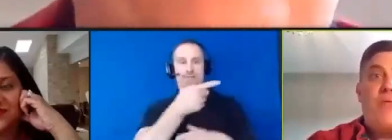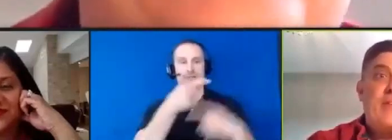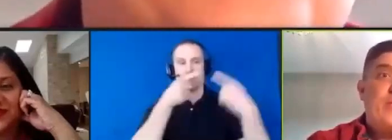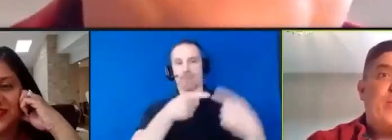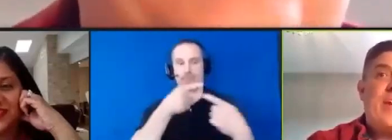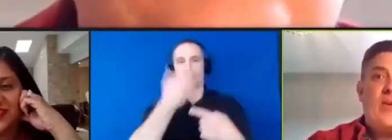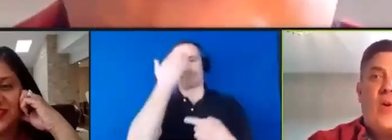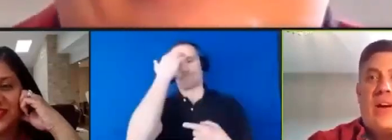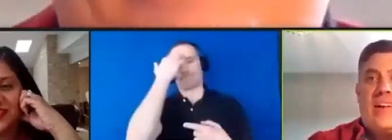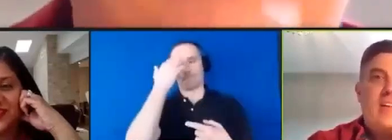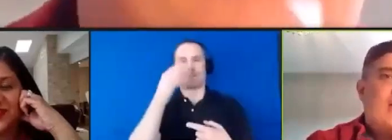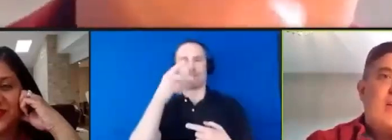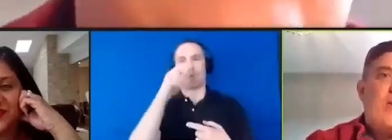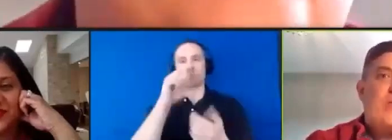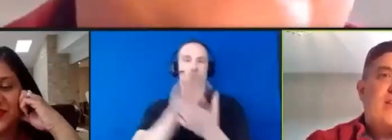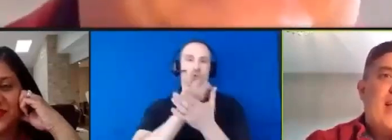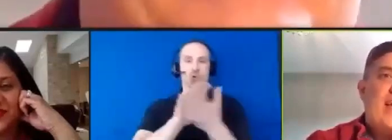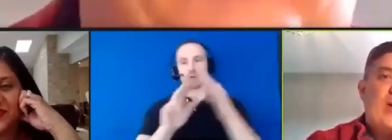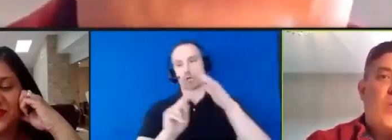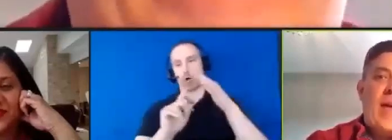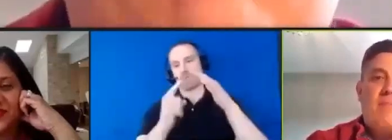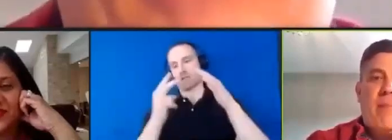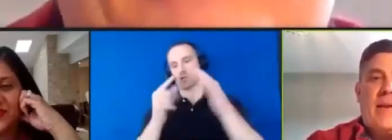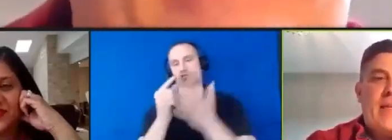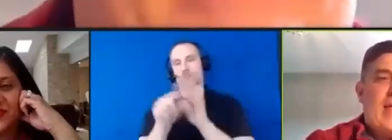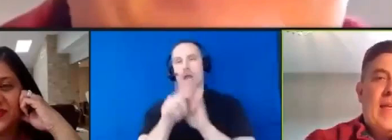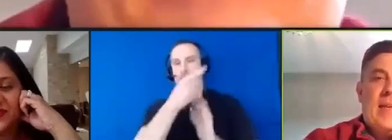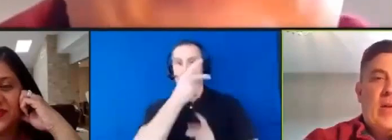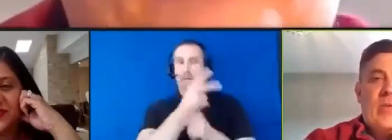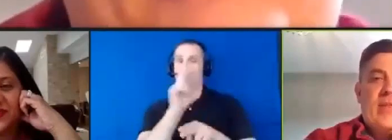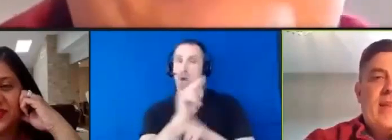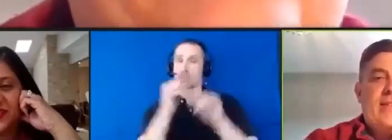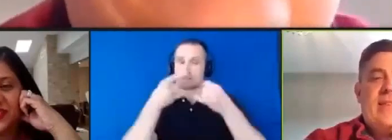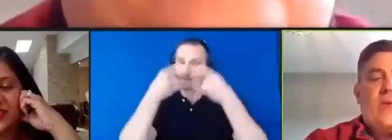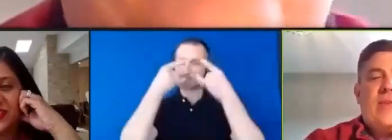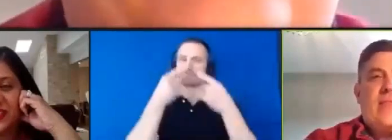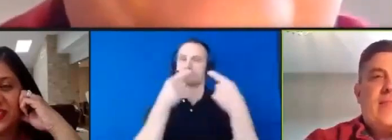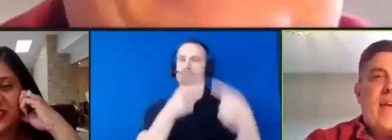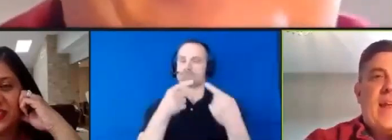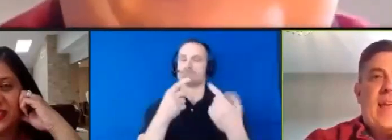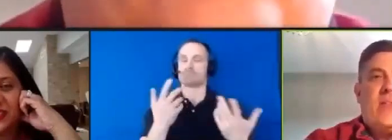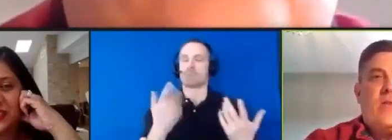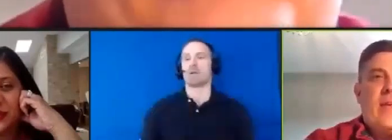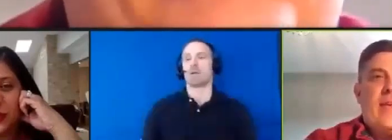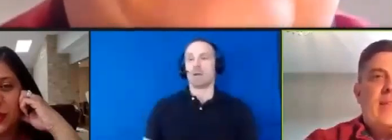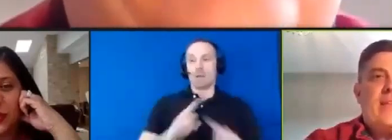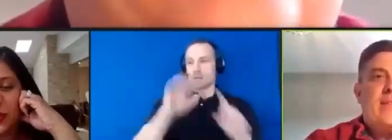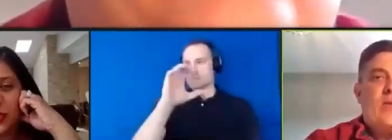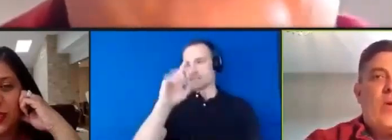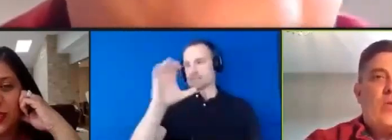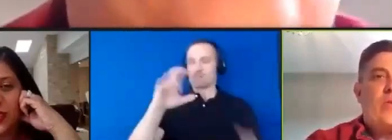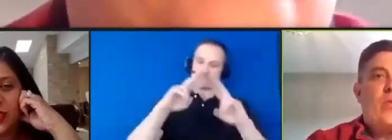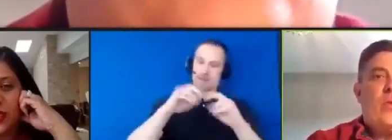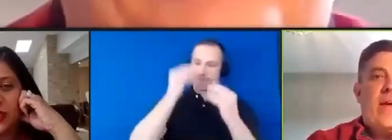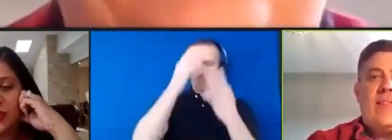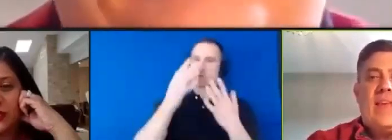separarlos un poco para que no están unos encima de los otros así que sí se puede hacer es un poco más difícil cuando tienes